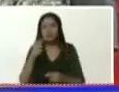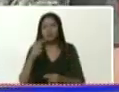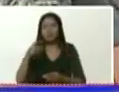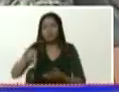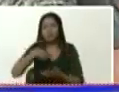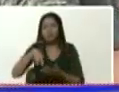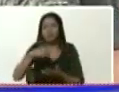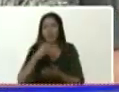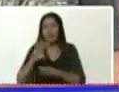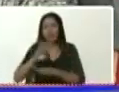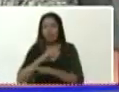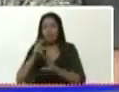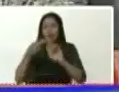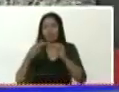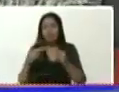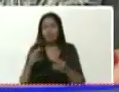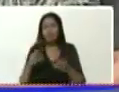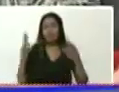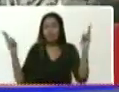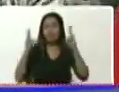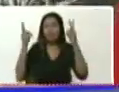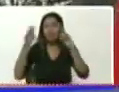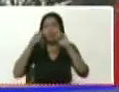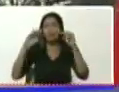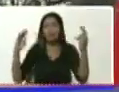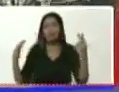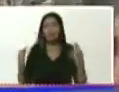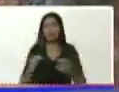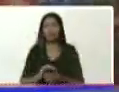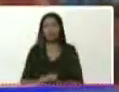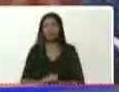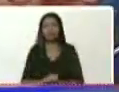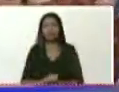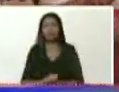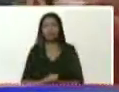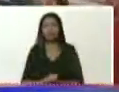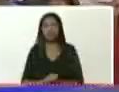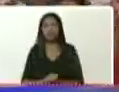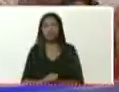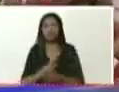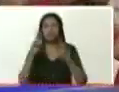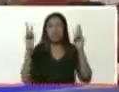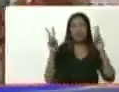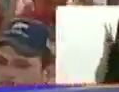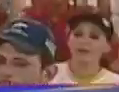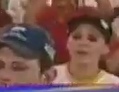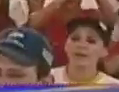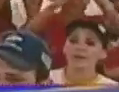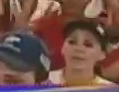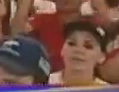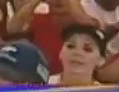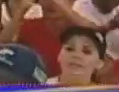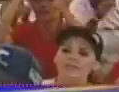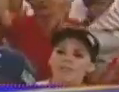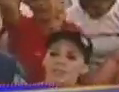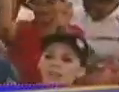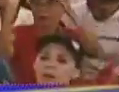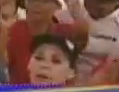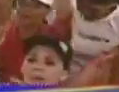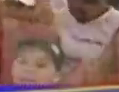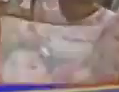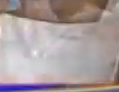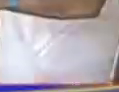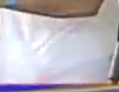le cantamos a la paz. ¡Que viva la paz! ¡Que viva Venezuela! ¡Que viva la paz! ¡No quiero guerra!